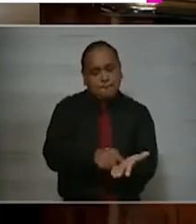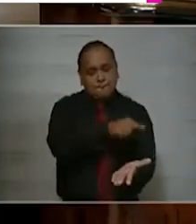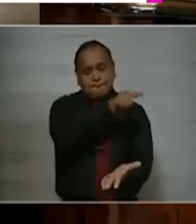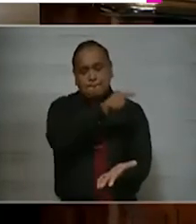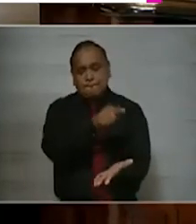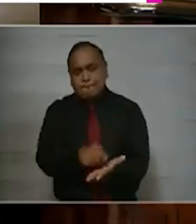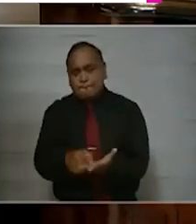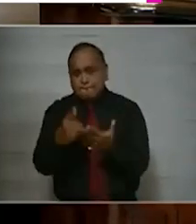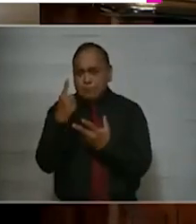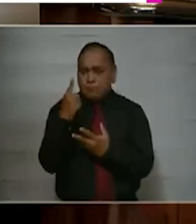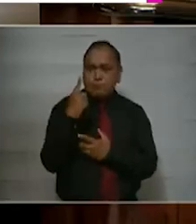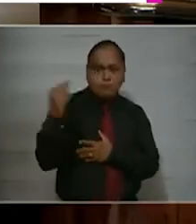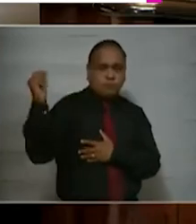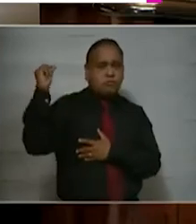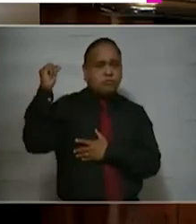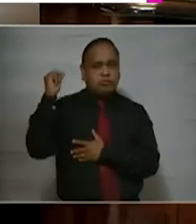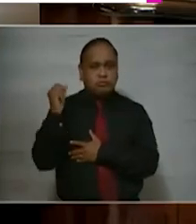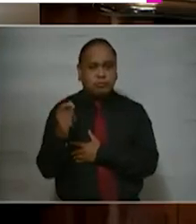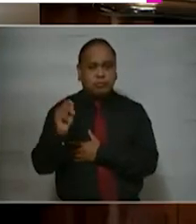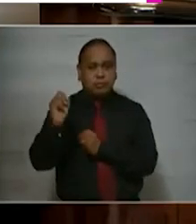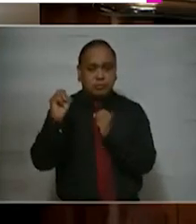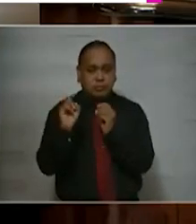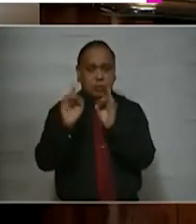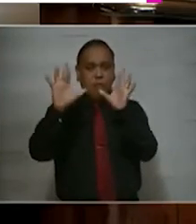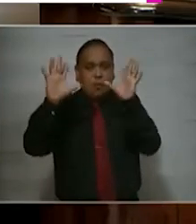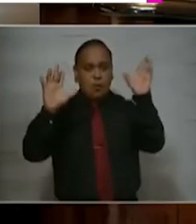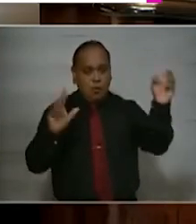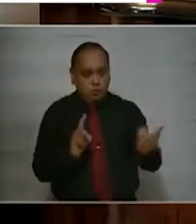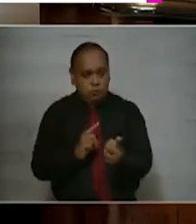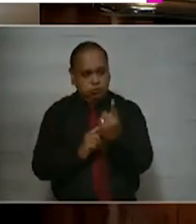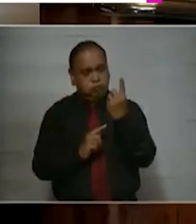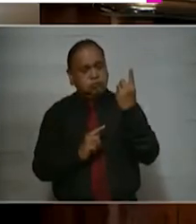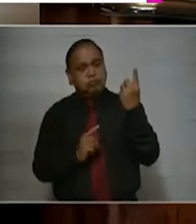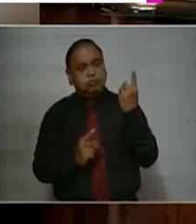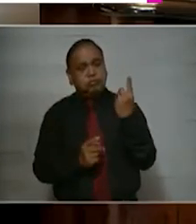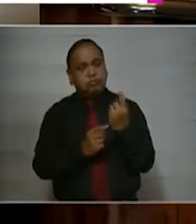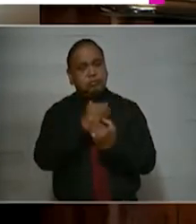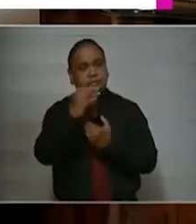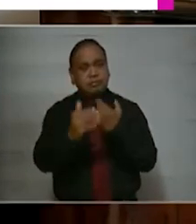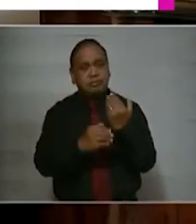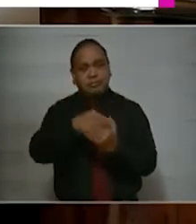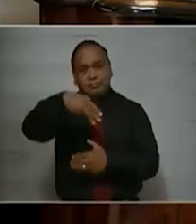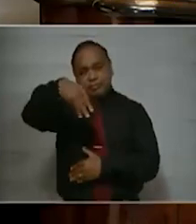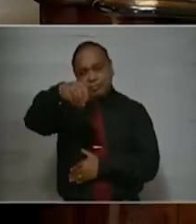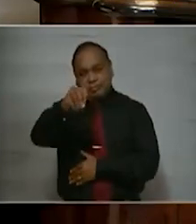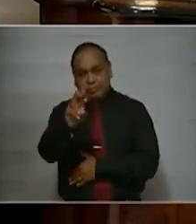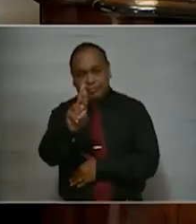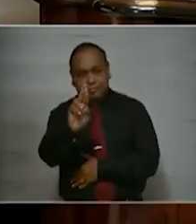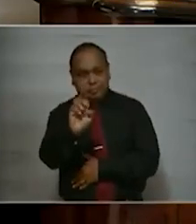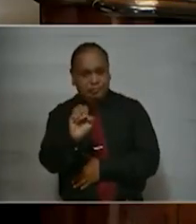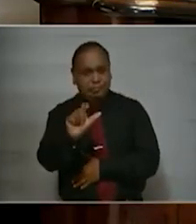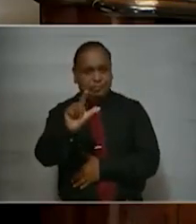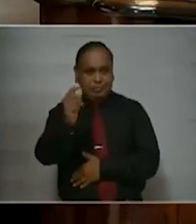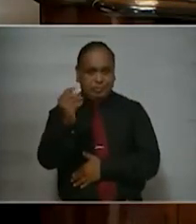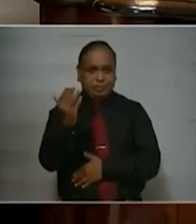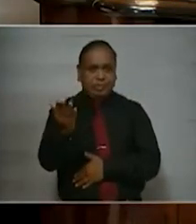los medios de comunicación también estuvieron esperando a entrevistar a Chidiac, él simplemente salió por la puerta de atrás y no quiso